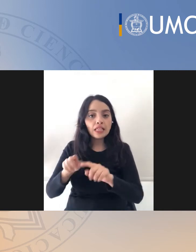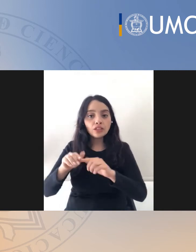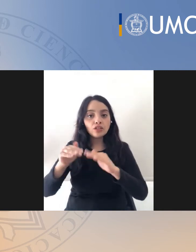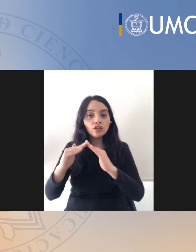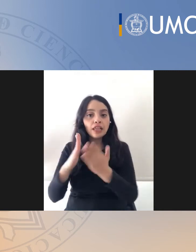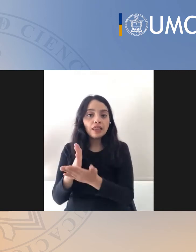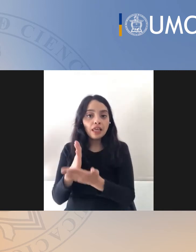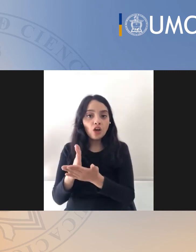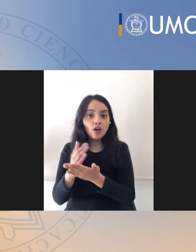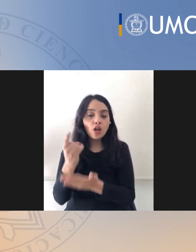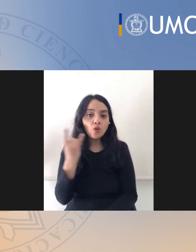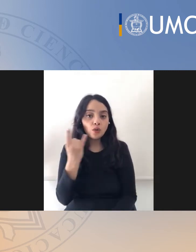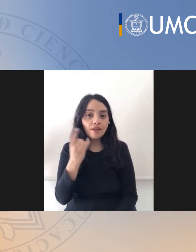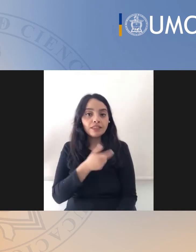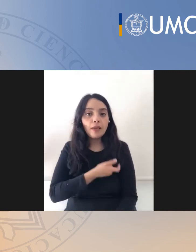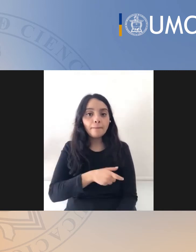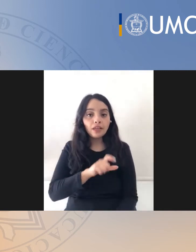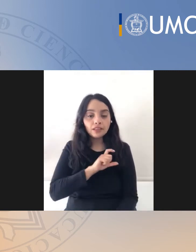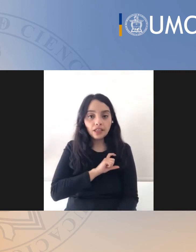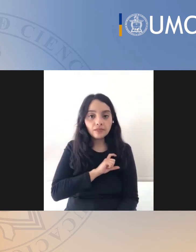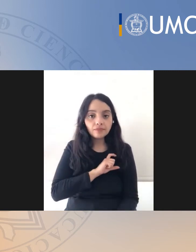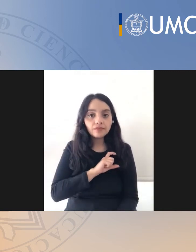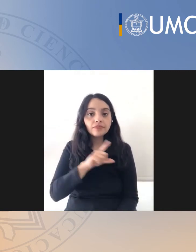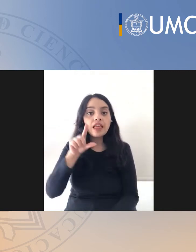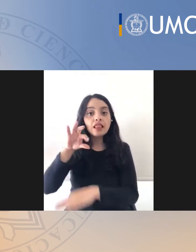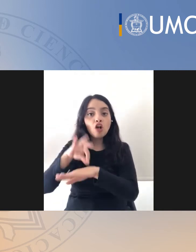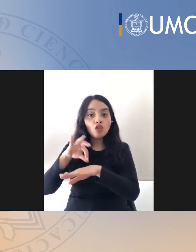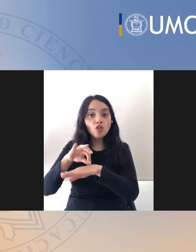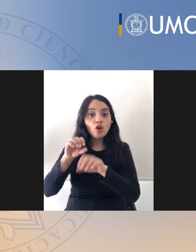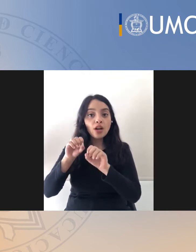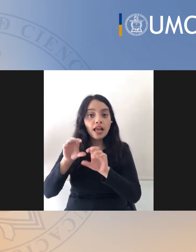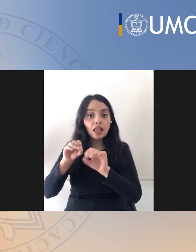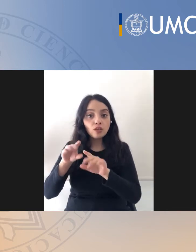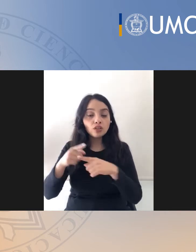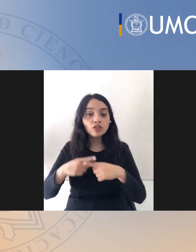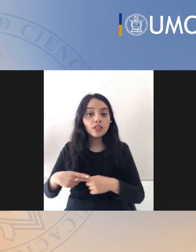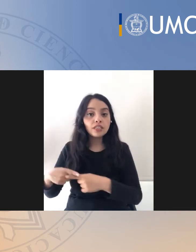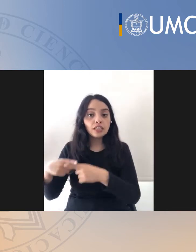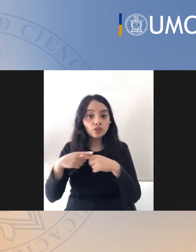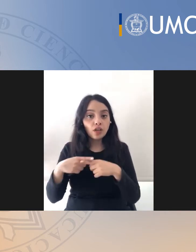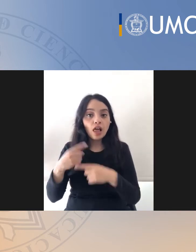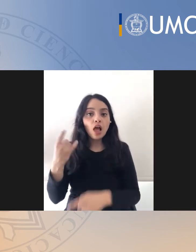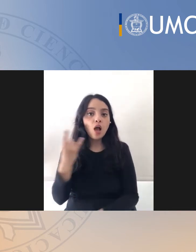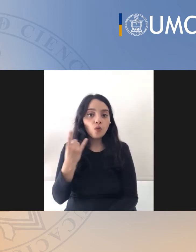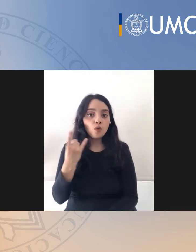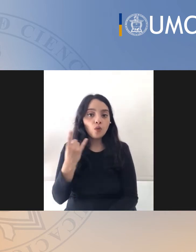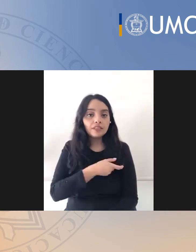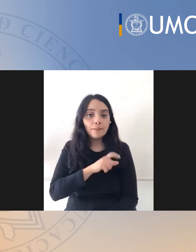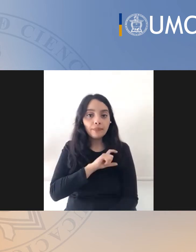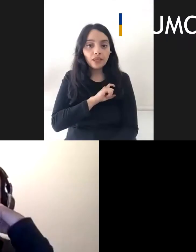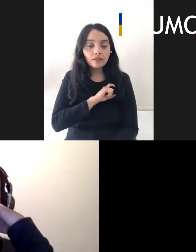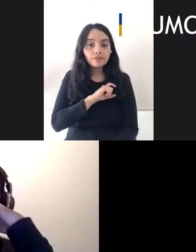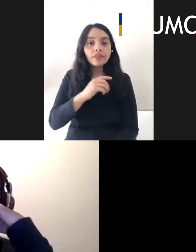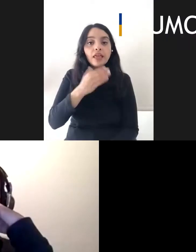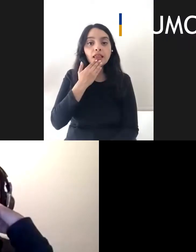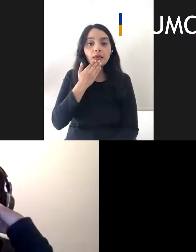de Barcelona, doctor en Educación y Sociedad de la Universidad de Barcelona, académico